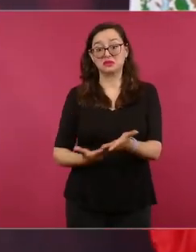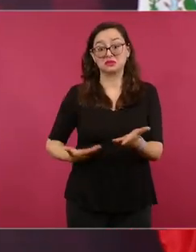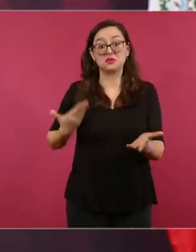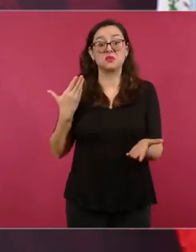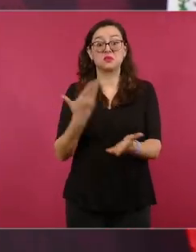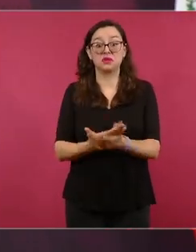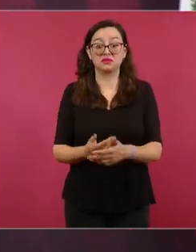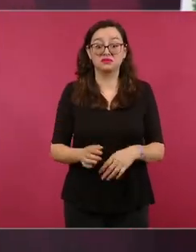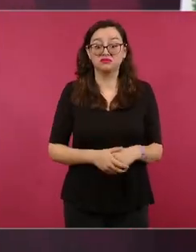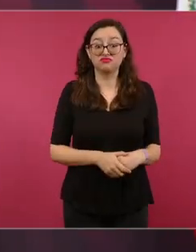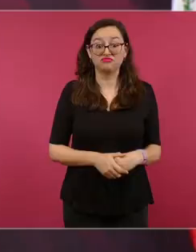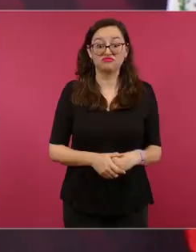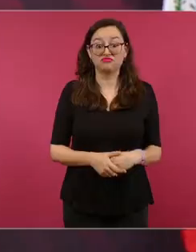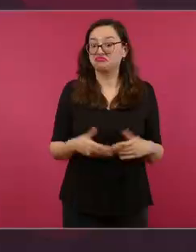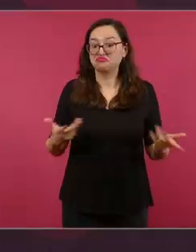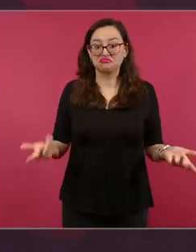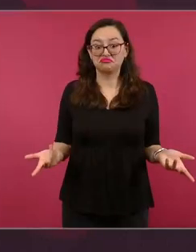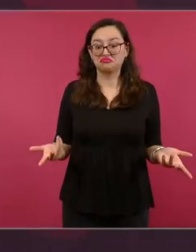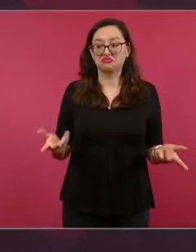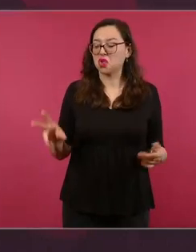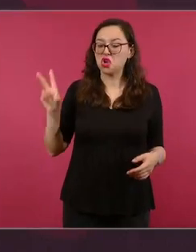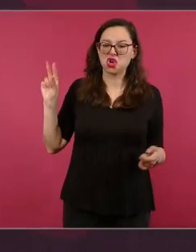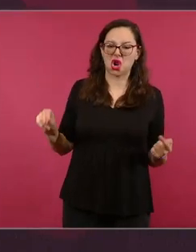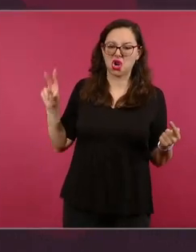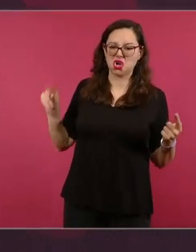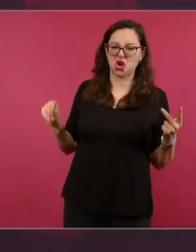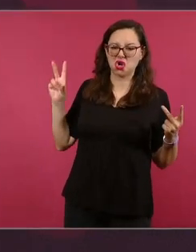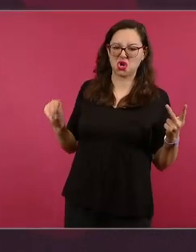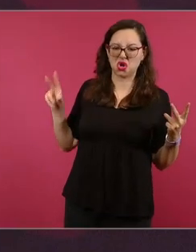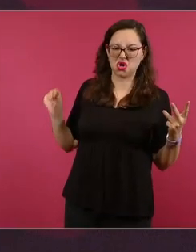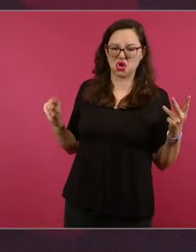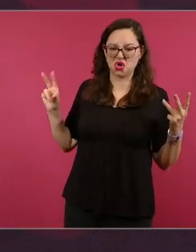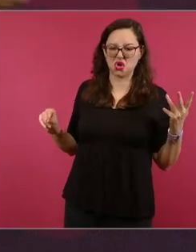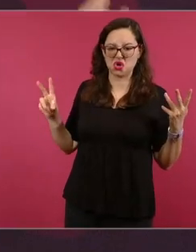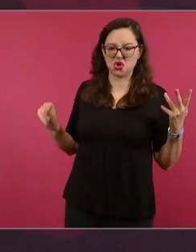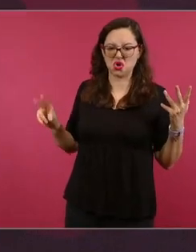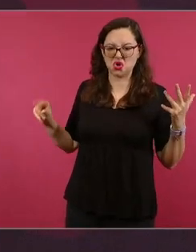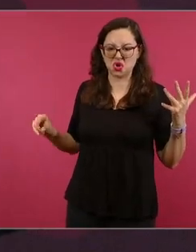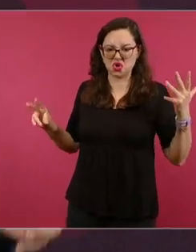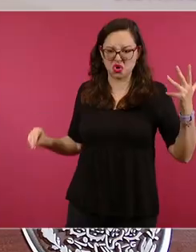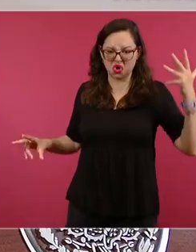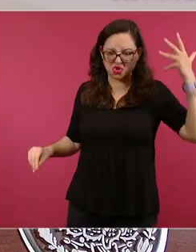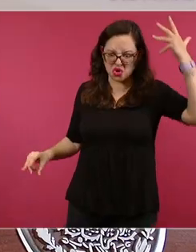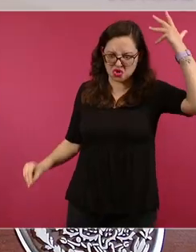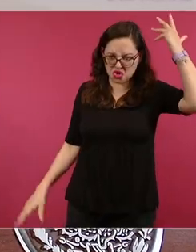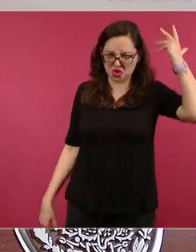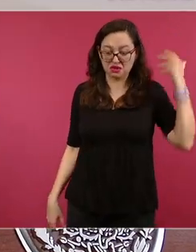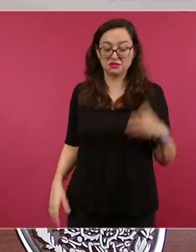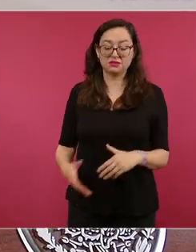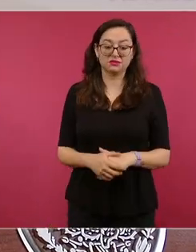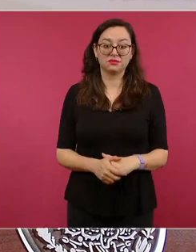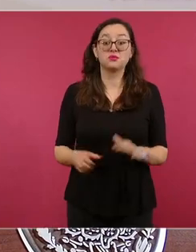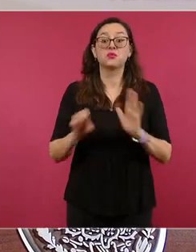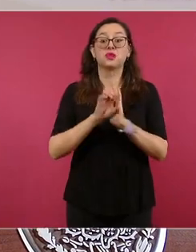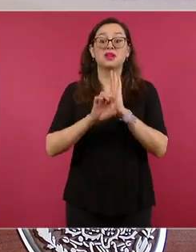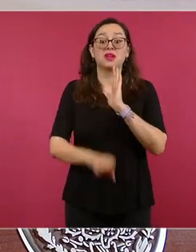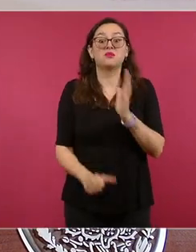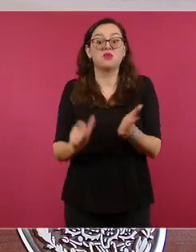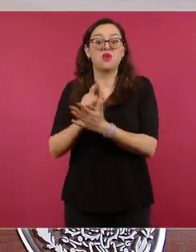leyes en beneficio del pueblo, como la ley eléctrica.